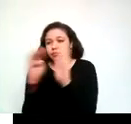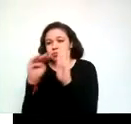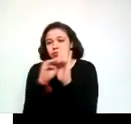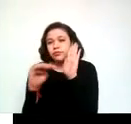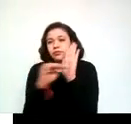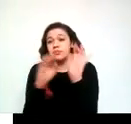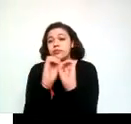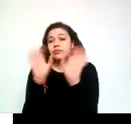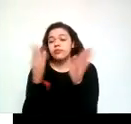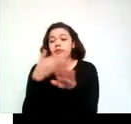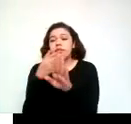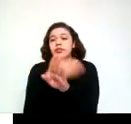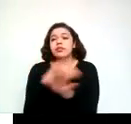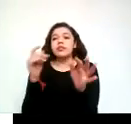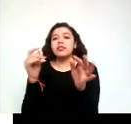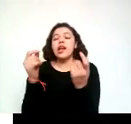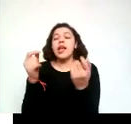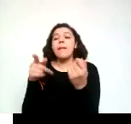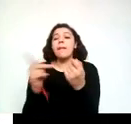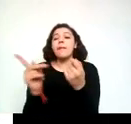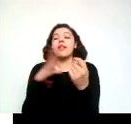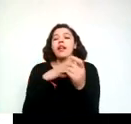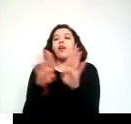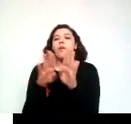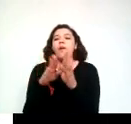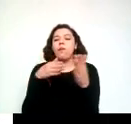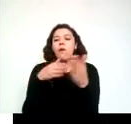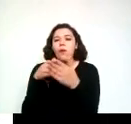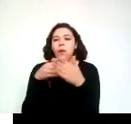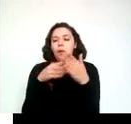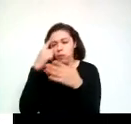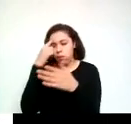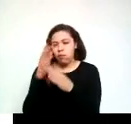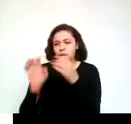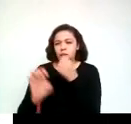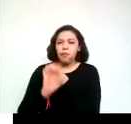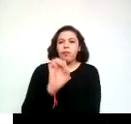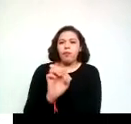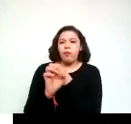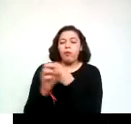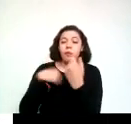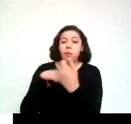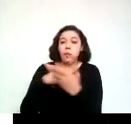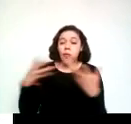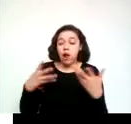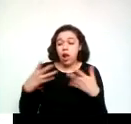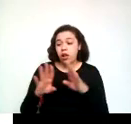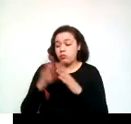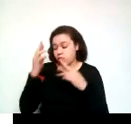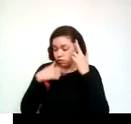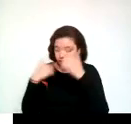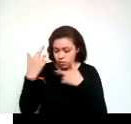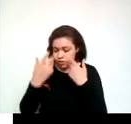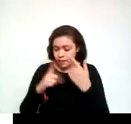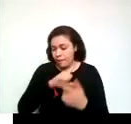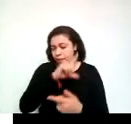y que sí tengamos este tipo de candados para evitar que ya al momento de que estamos haciendo la evaluación para posteriormente